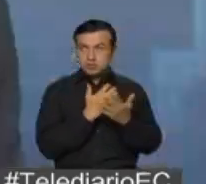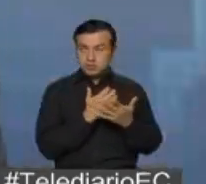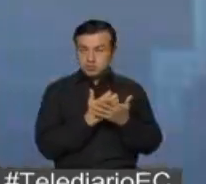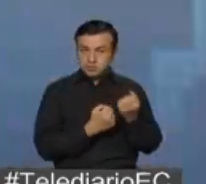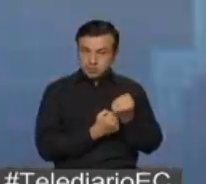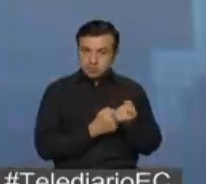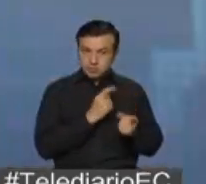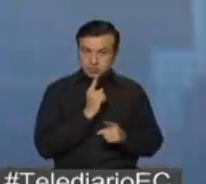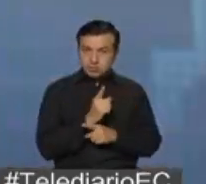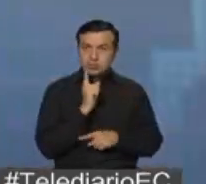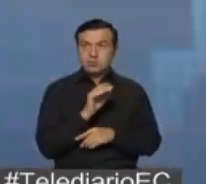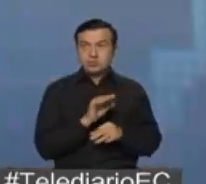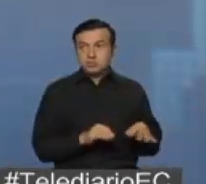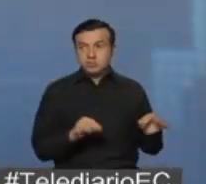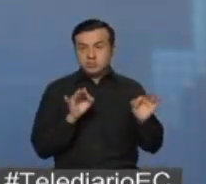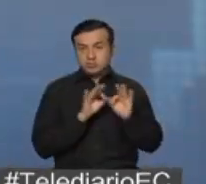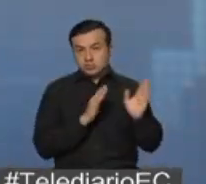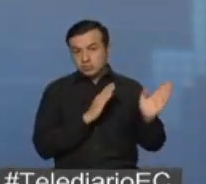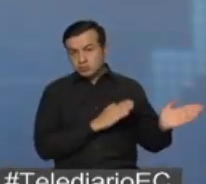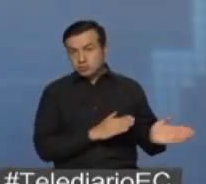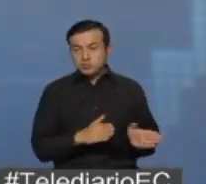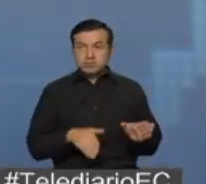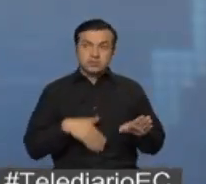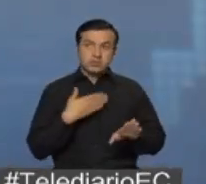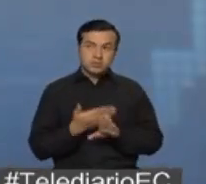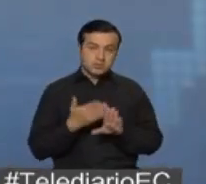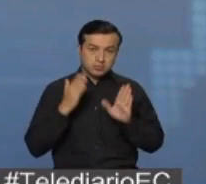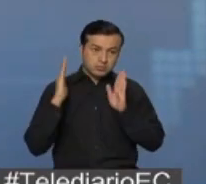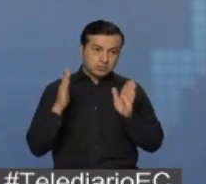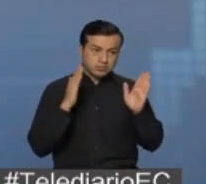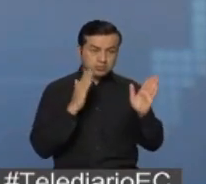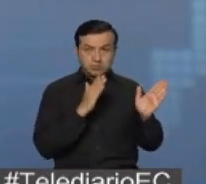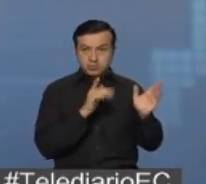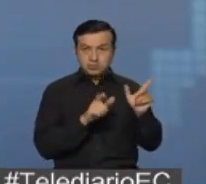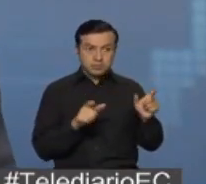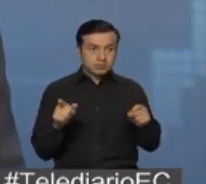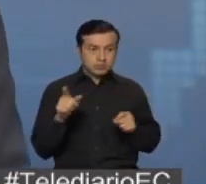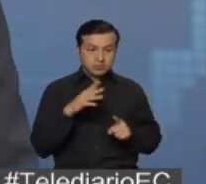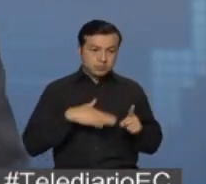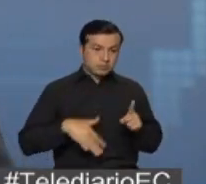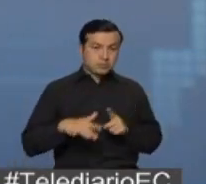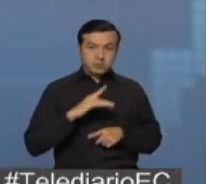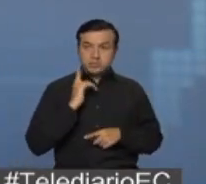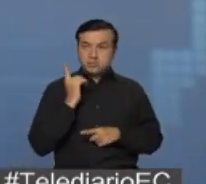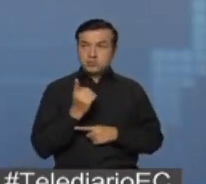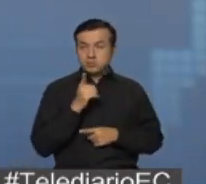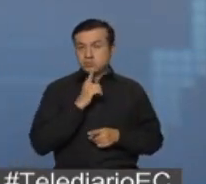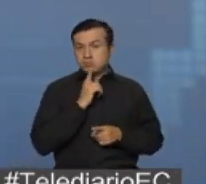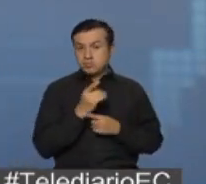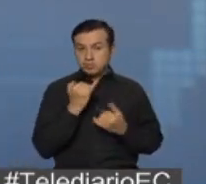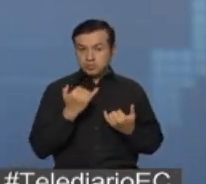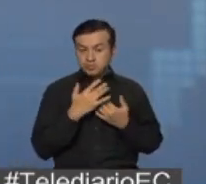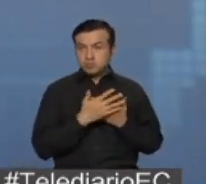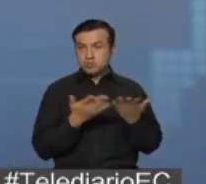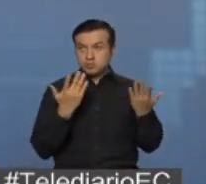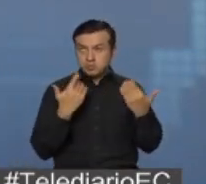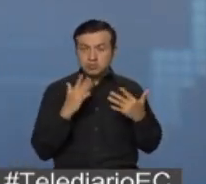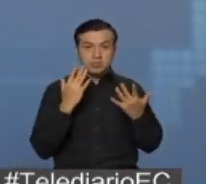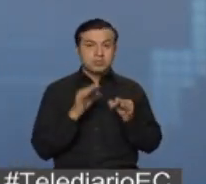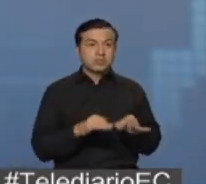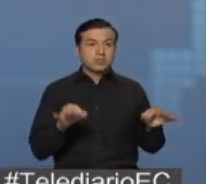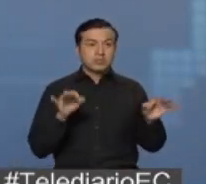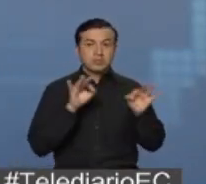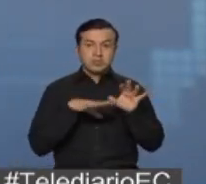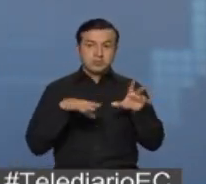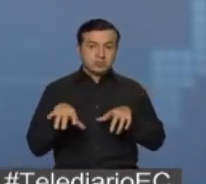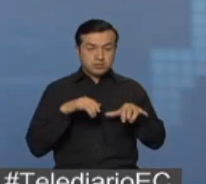claro que sí es fundamental también poder ofrecer respuestas en este sentido a la ciudadanía porque si bien en este momento es muy importante